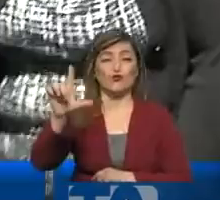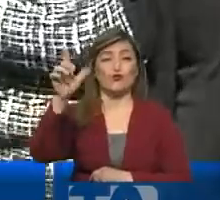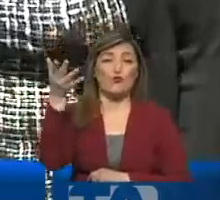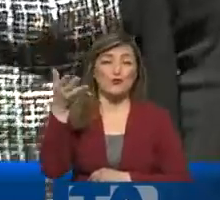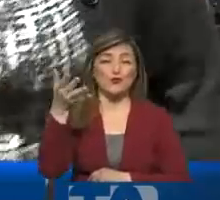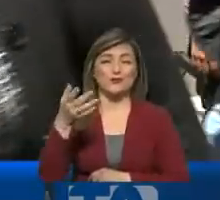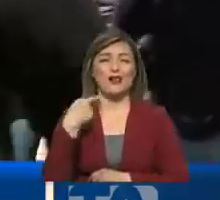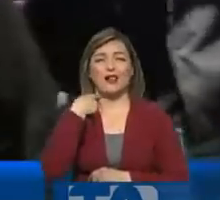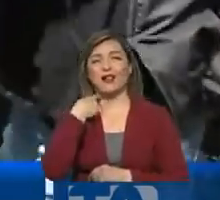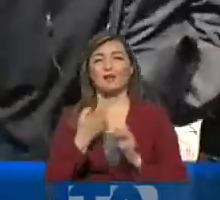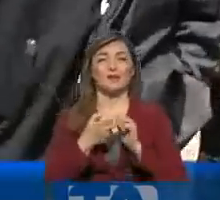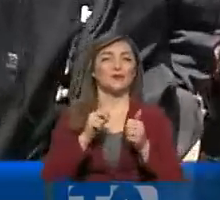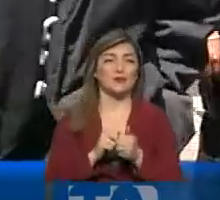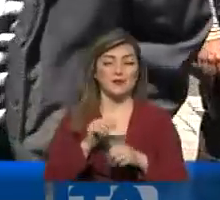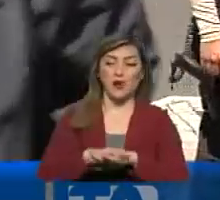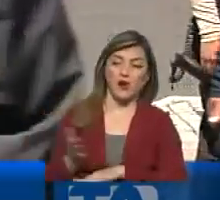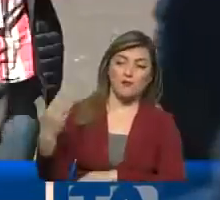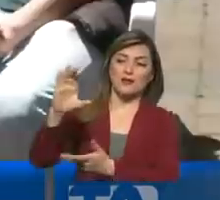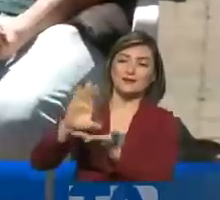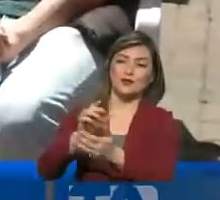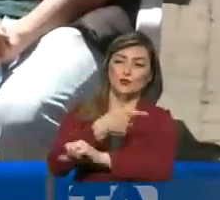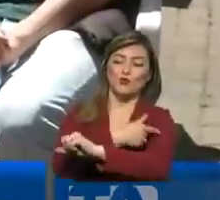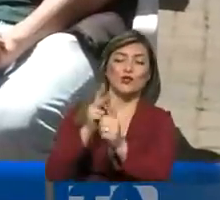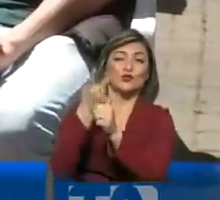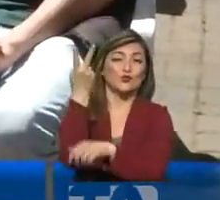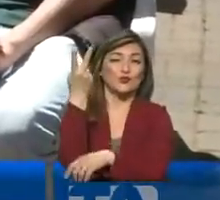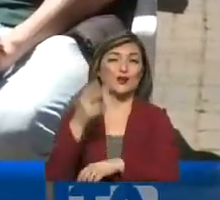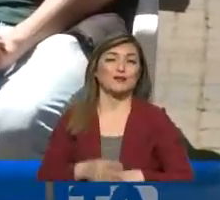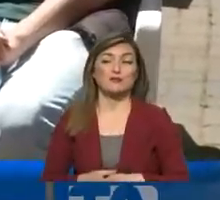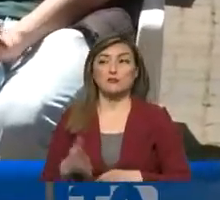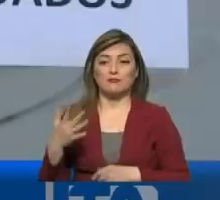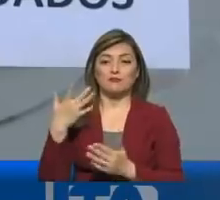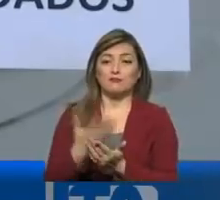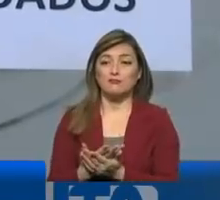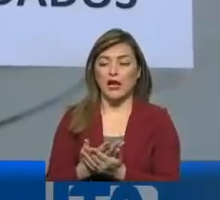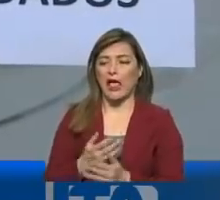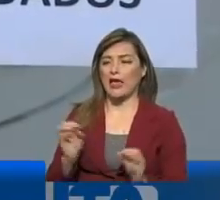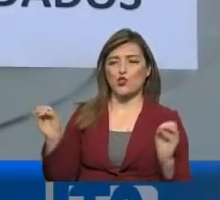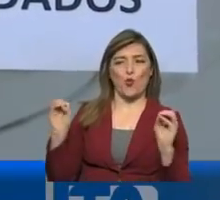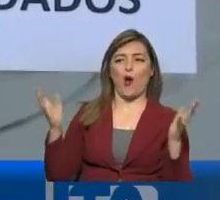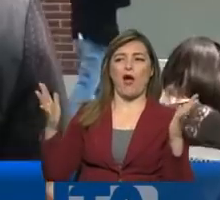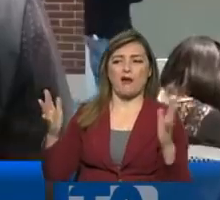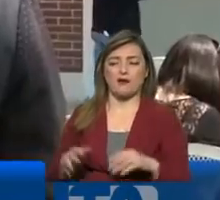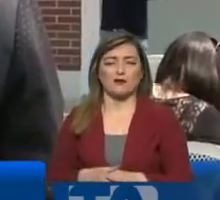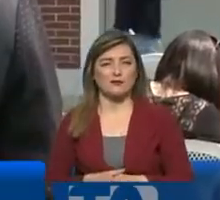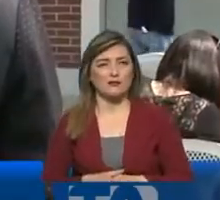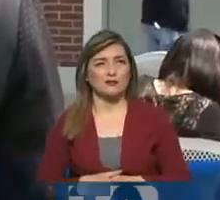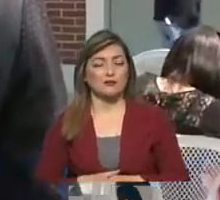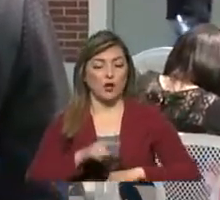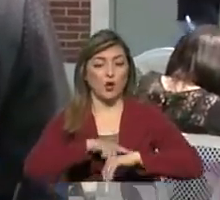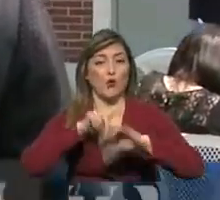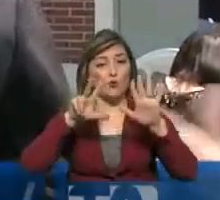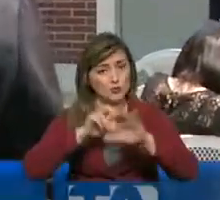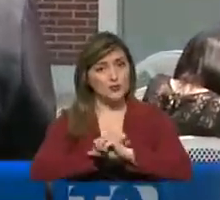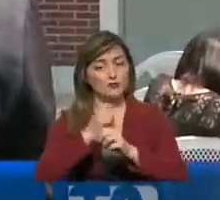los docentes son convocados a distintos puntos para recibir su segunda inoculación, pero al llegar les indican que no hay vacunas. Venimos a las 8 de